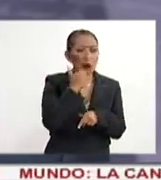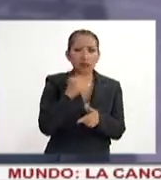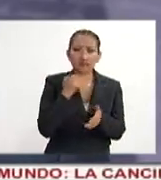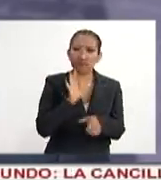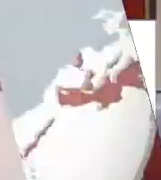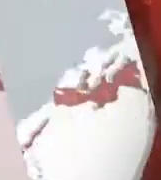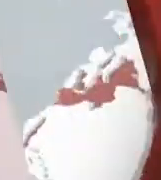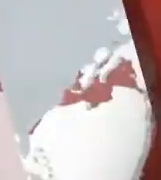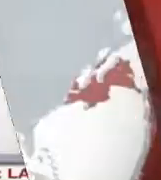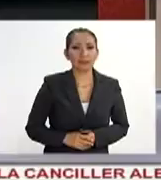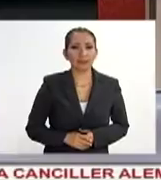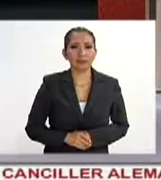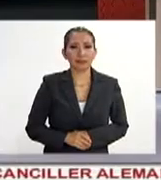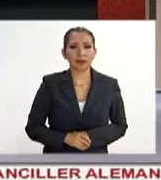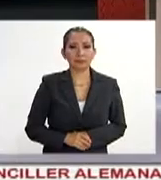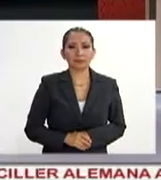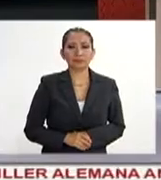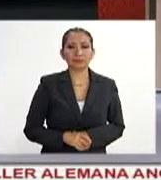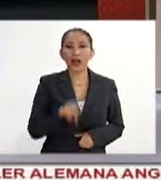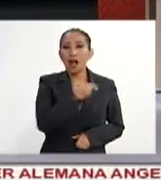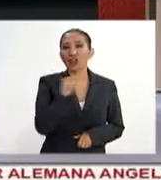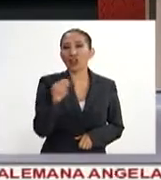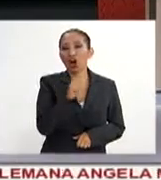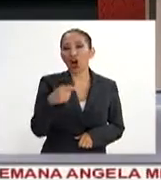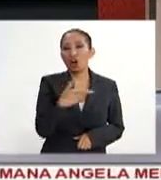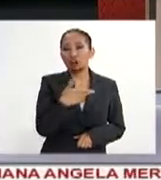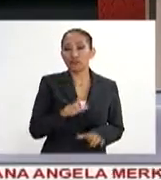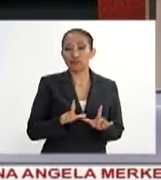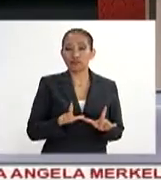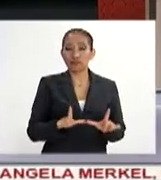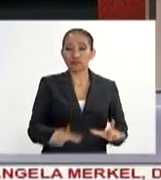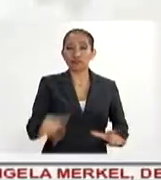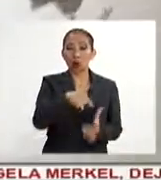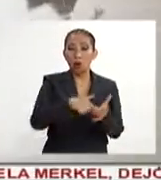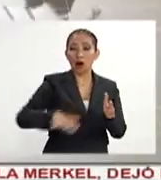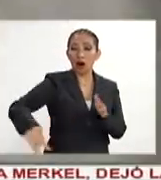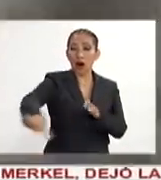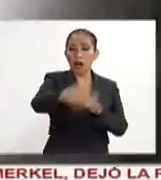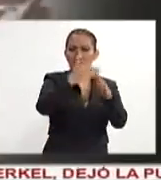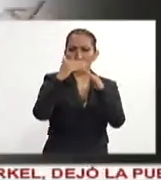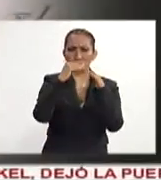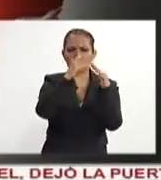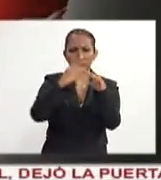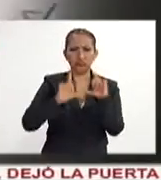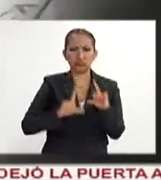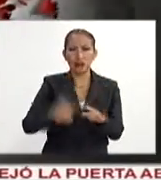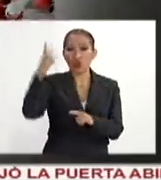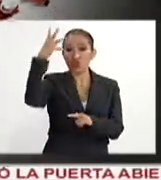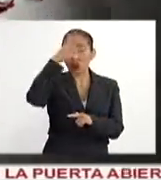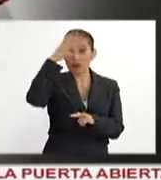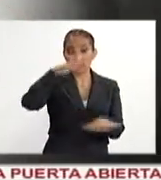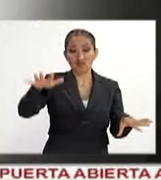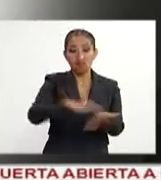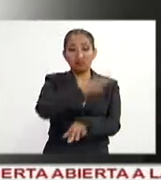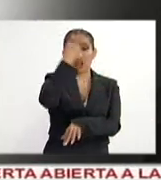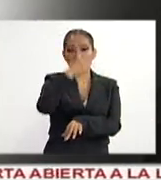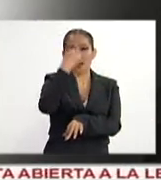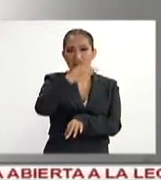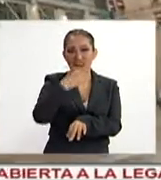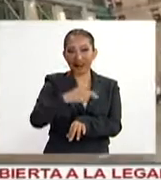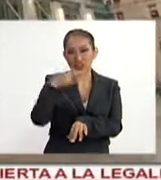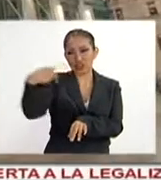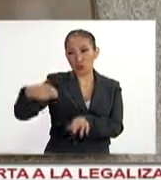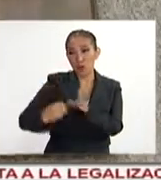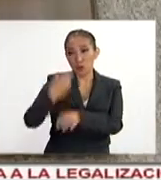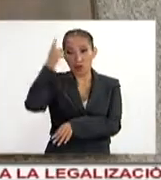seguro. En Toronto, el hotel de lujo y complejo residencial Trump va a cambiar de nombre de acuerdo con